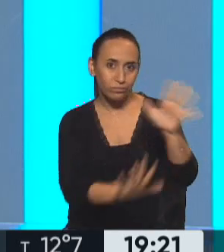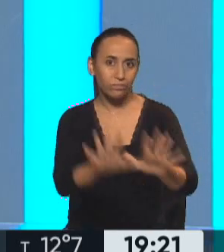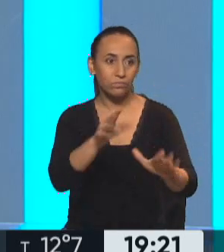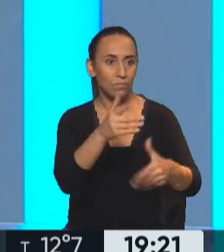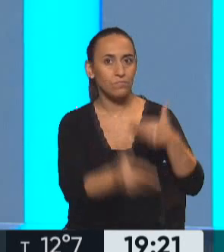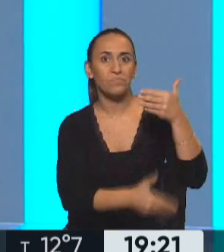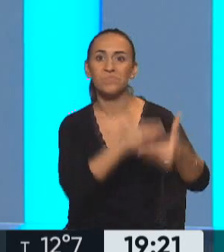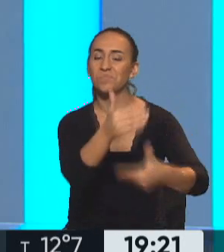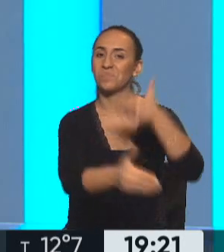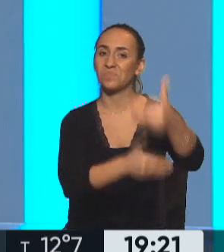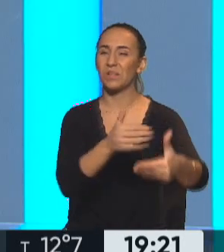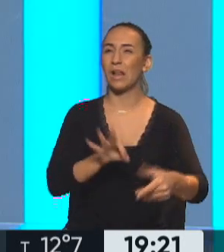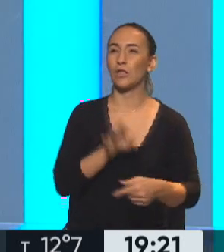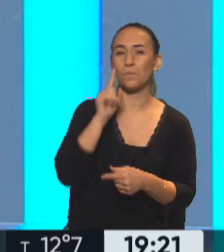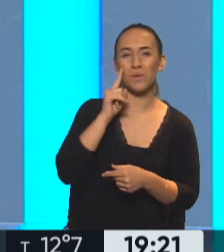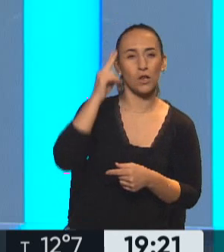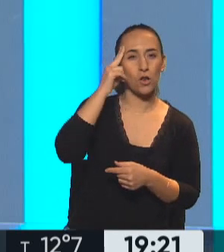año